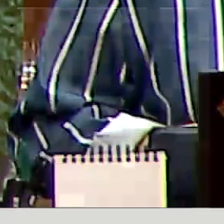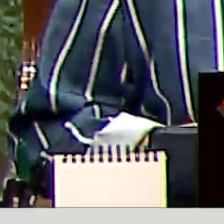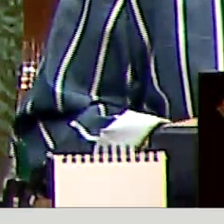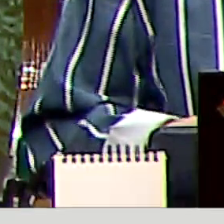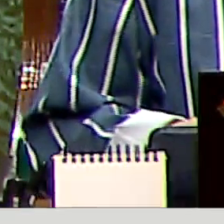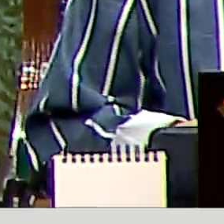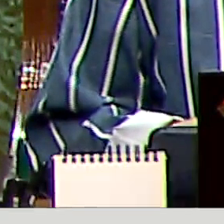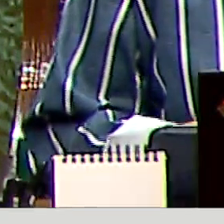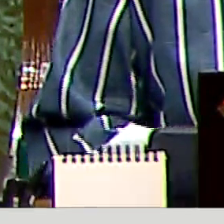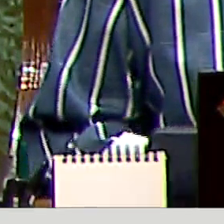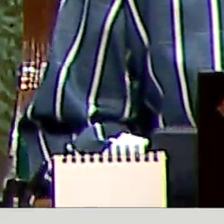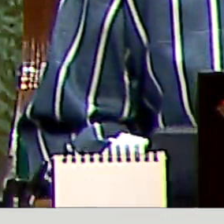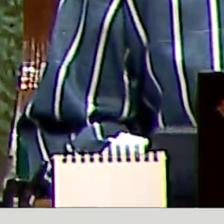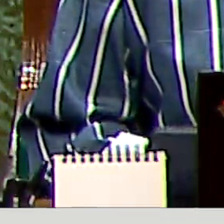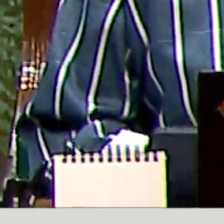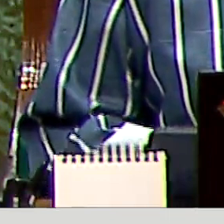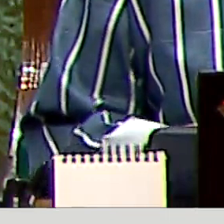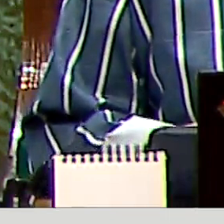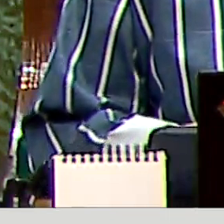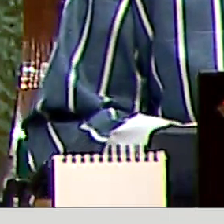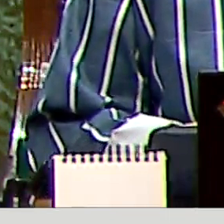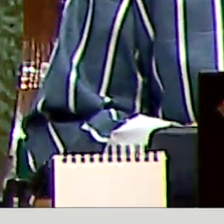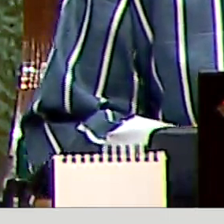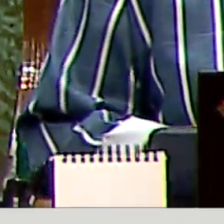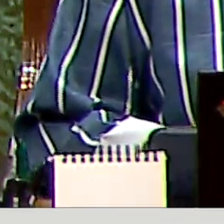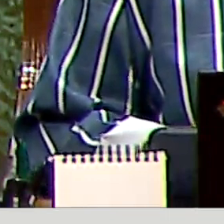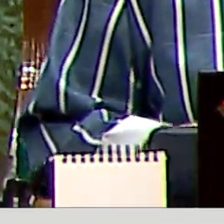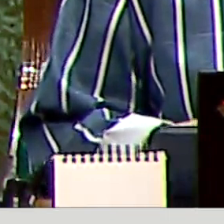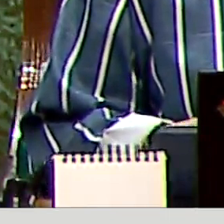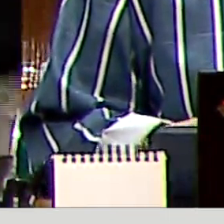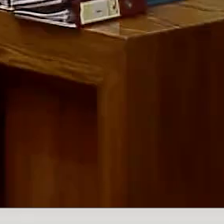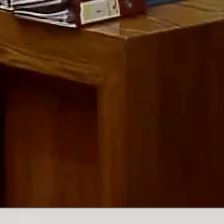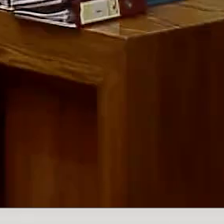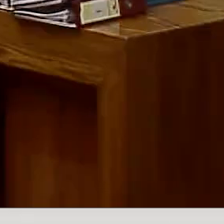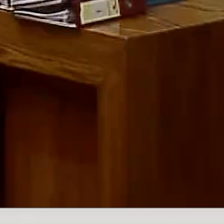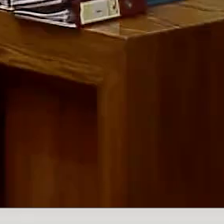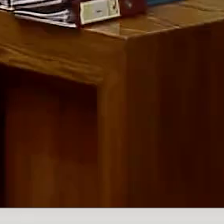presidente Don Felipe donoso tiene la palabra